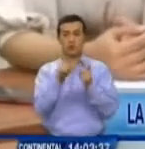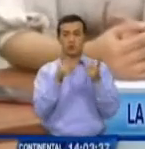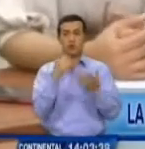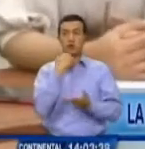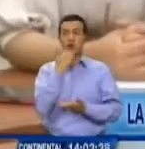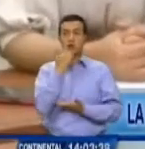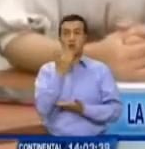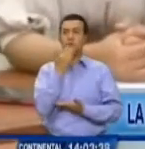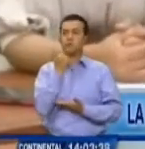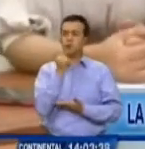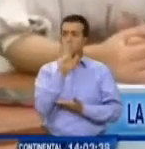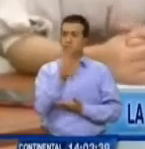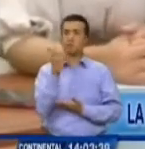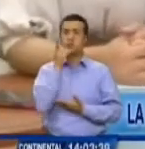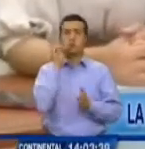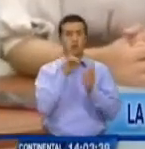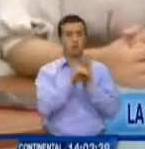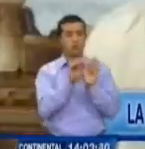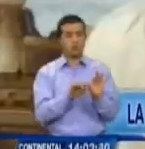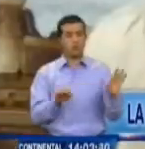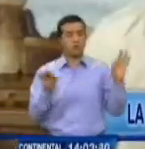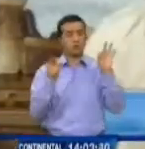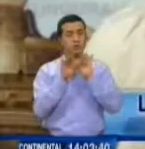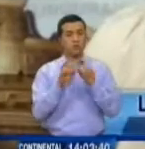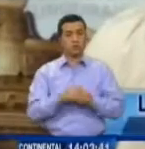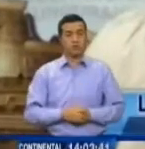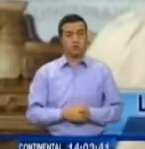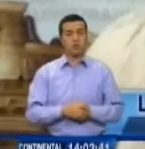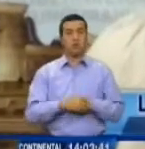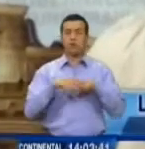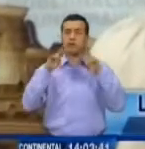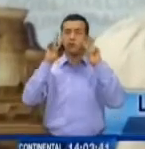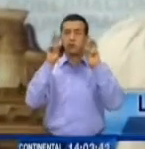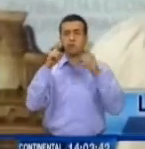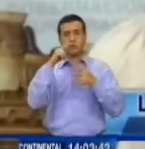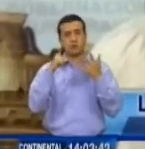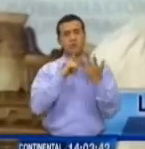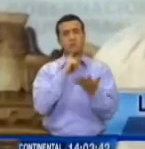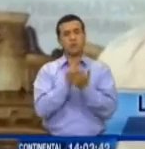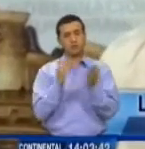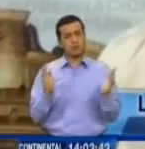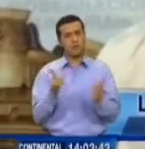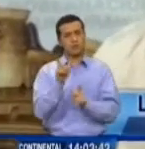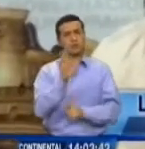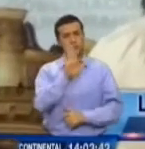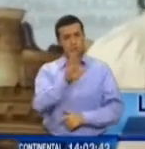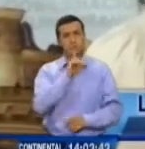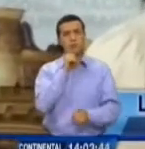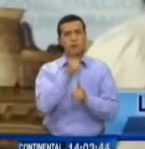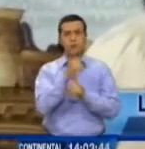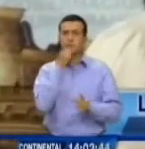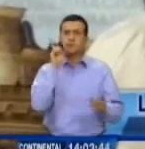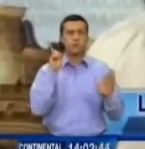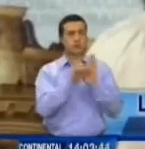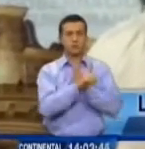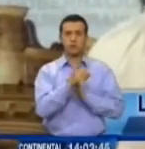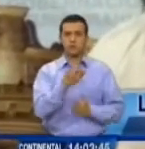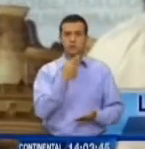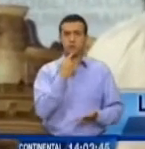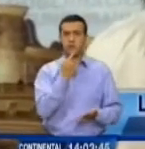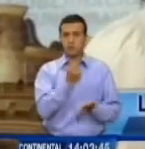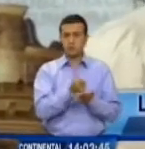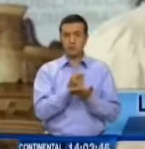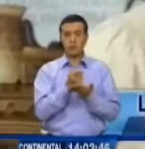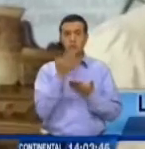perjudicadas a poner las denuncias respectivas. Existen otros casos, animamos a la ciudadanía para que denuncie, pues están